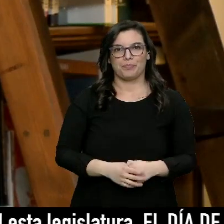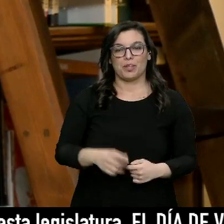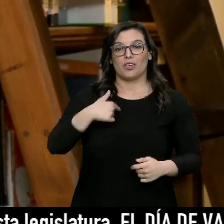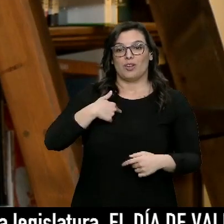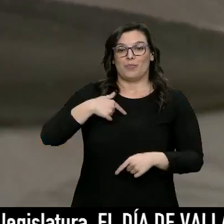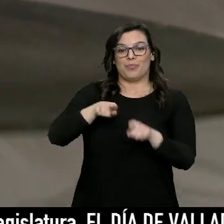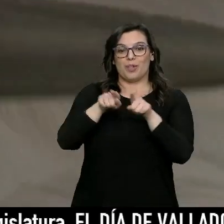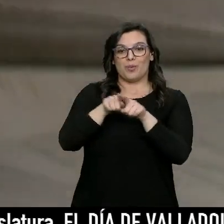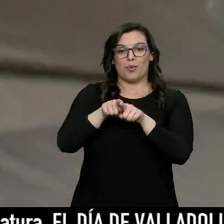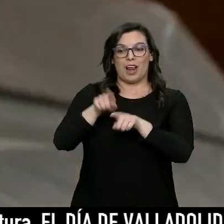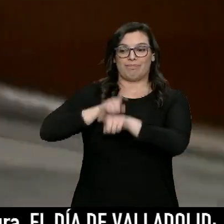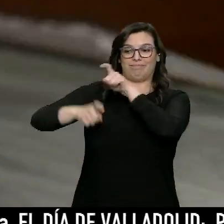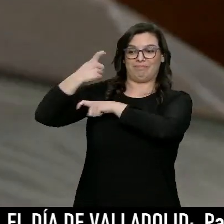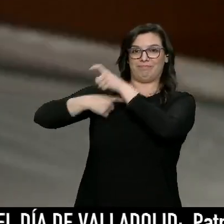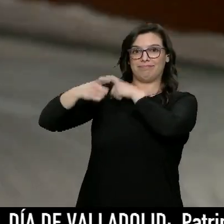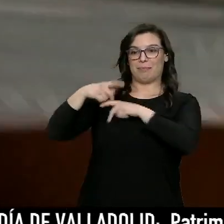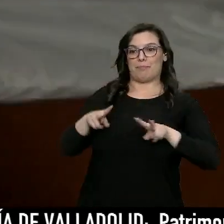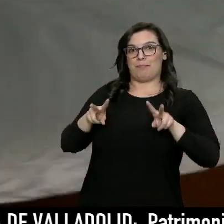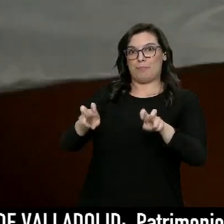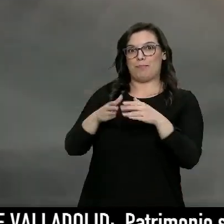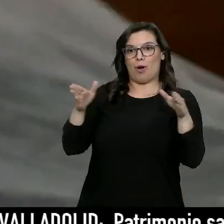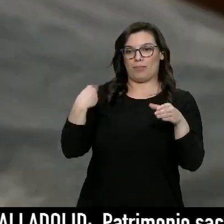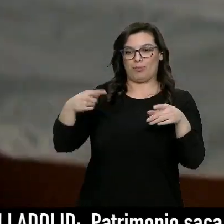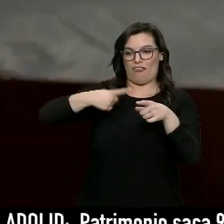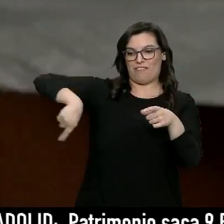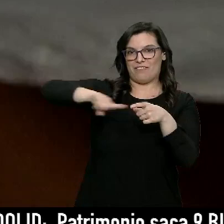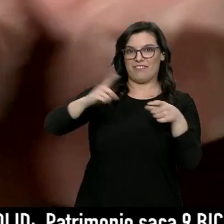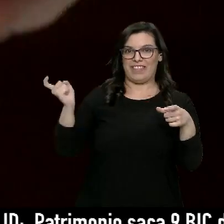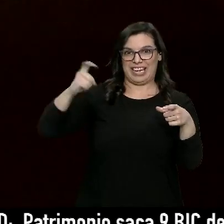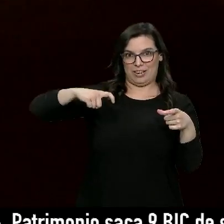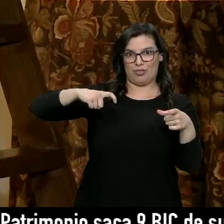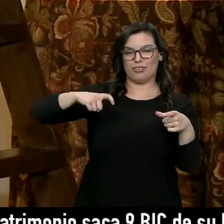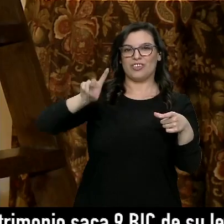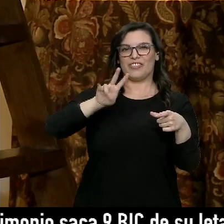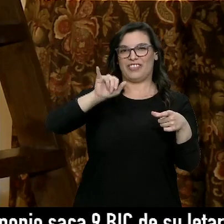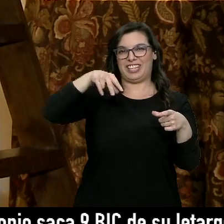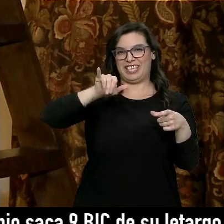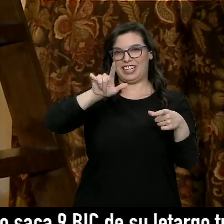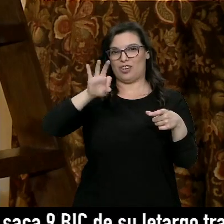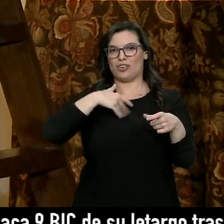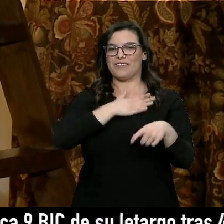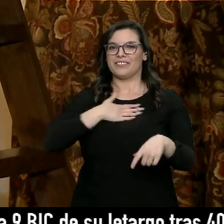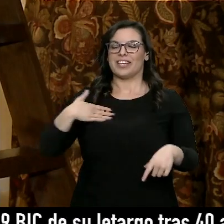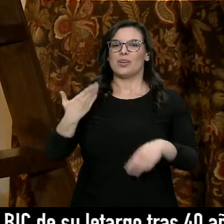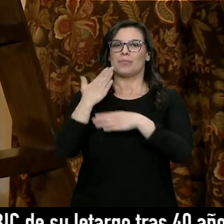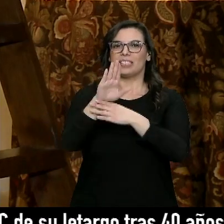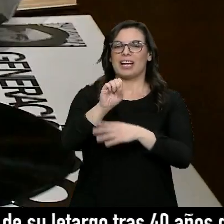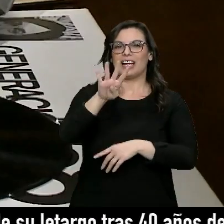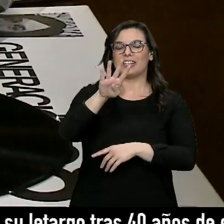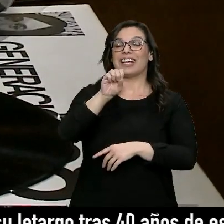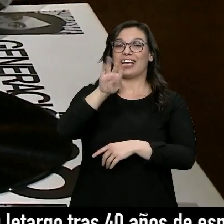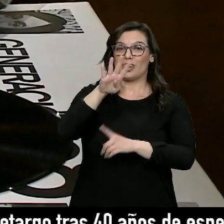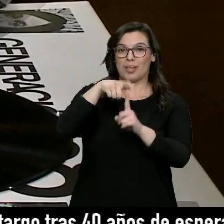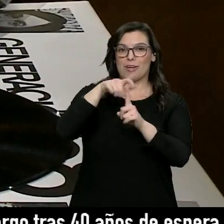origen de mi carrera, que es el vinilo. Quisiera presentarlo el día 14 de mayo, que es mi